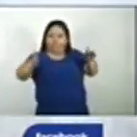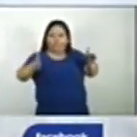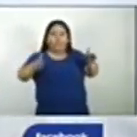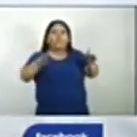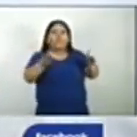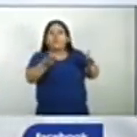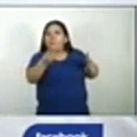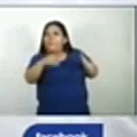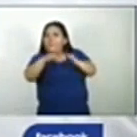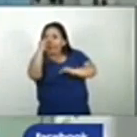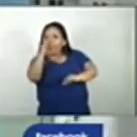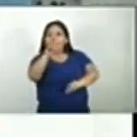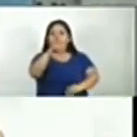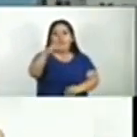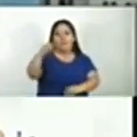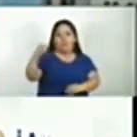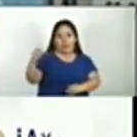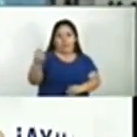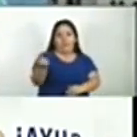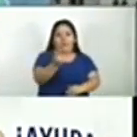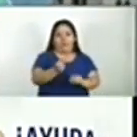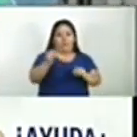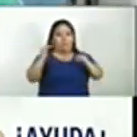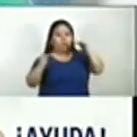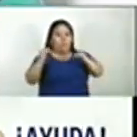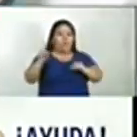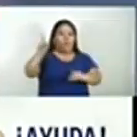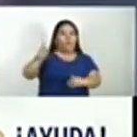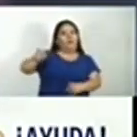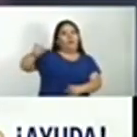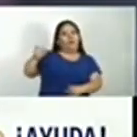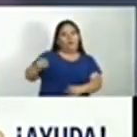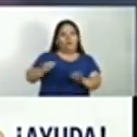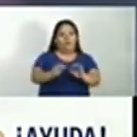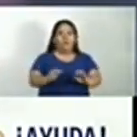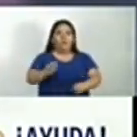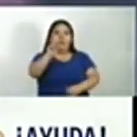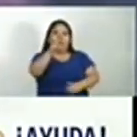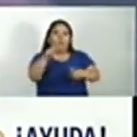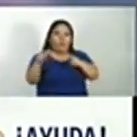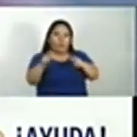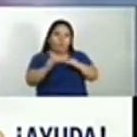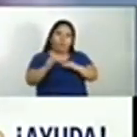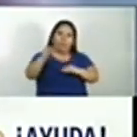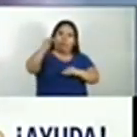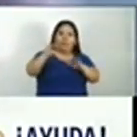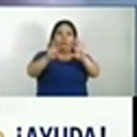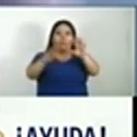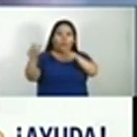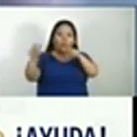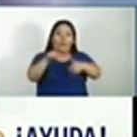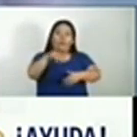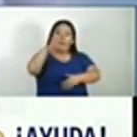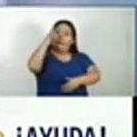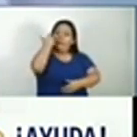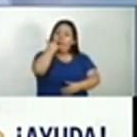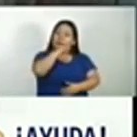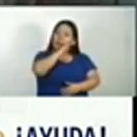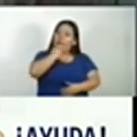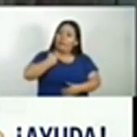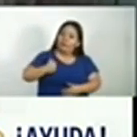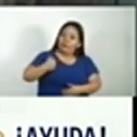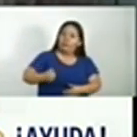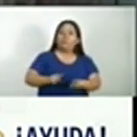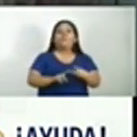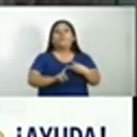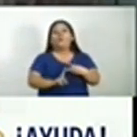100 casos más que el mismo periodo del año pasado. Los menores de 1 a 9 años siguen siendo el grupo más vulnerable. Sin